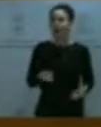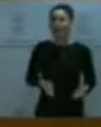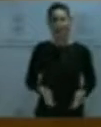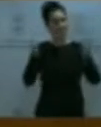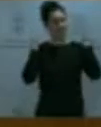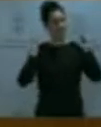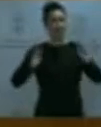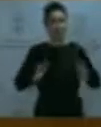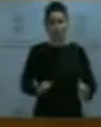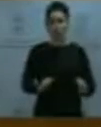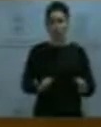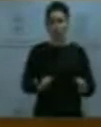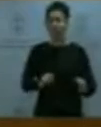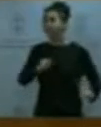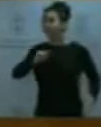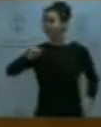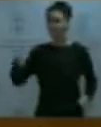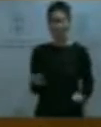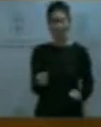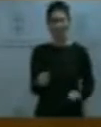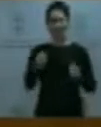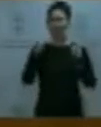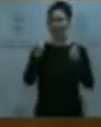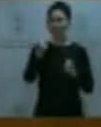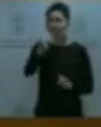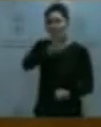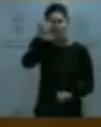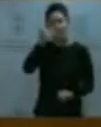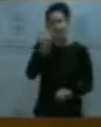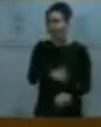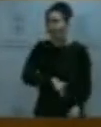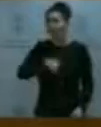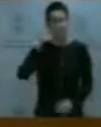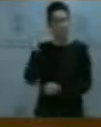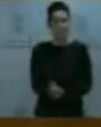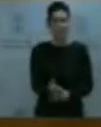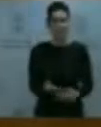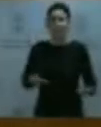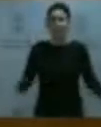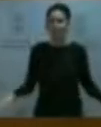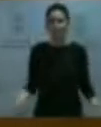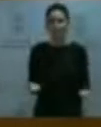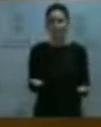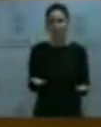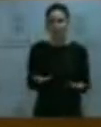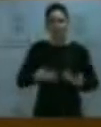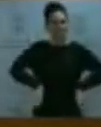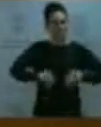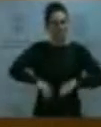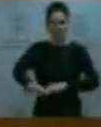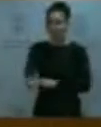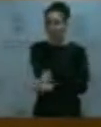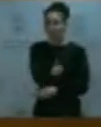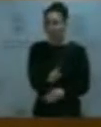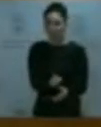a los intereses generales. Lo que no es nada normal es que quienes no son ministros